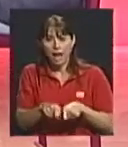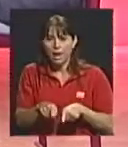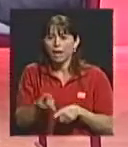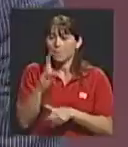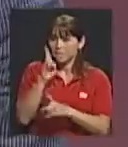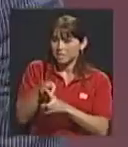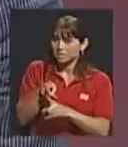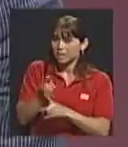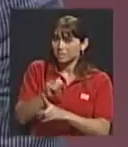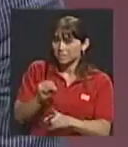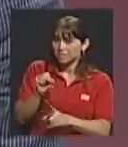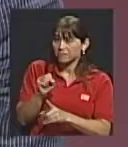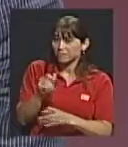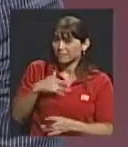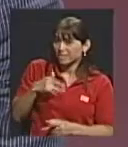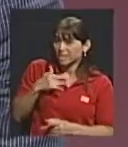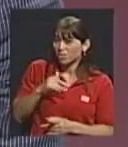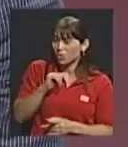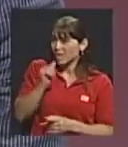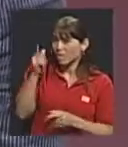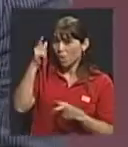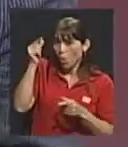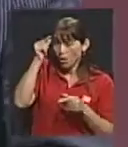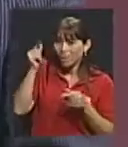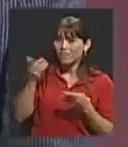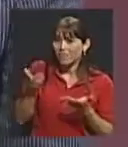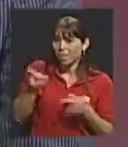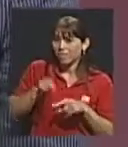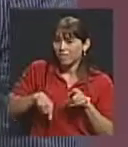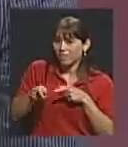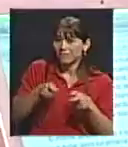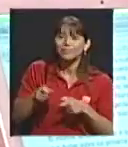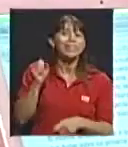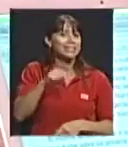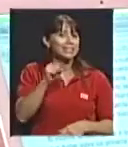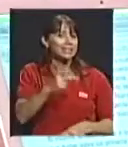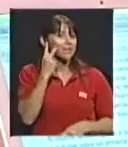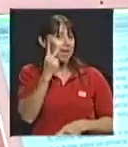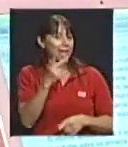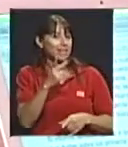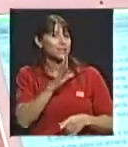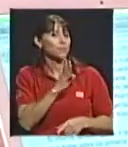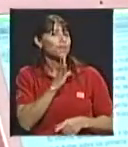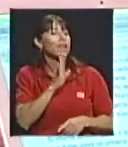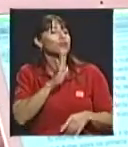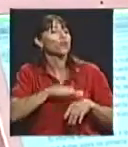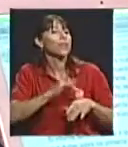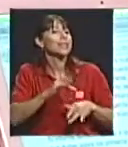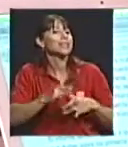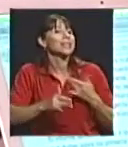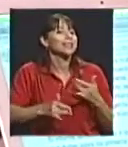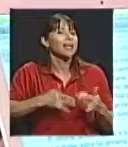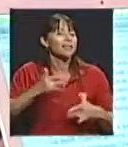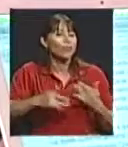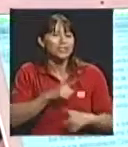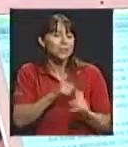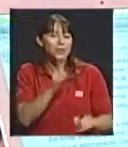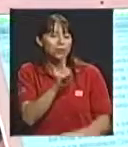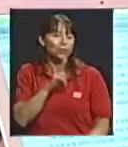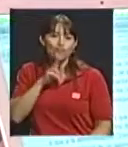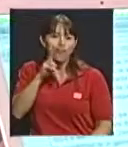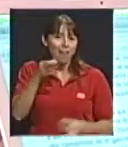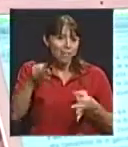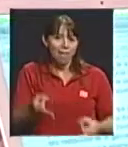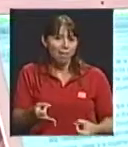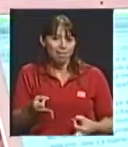sensación de ingobernabilidad sí vea que estamos hablando de sensaciones pero no son realidades pero pero pero no son realidades al final